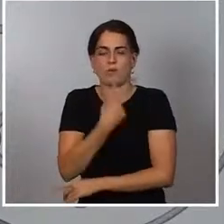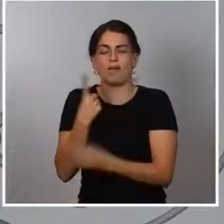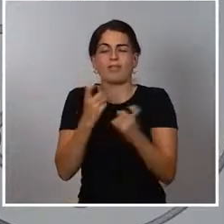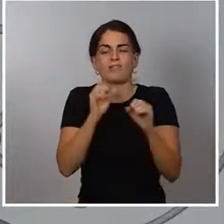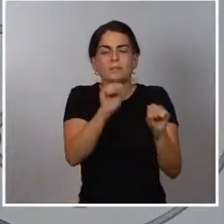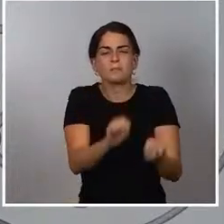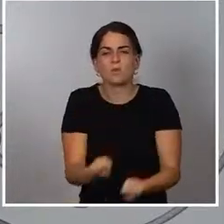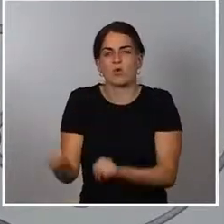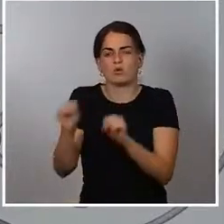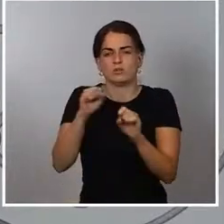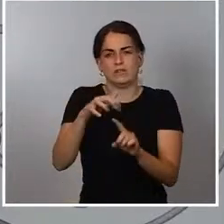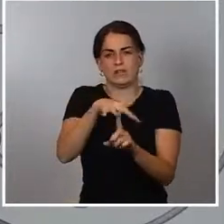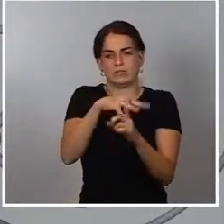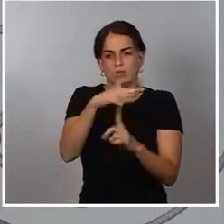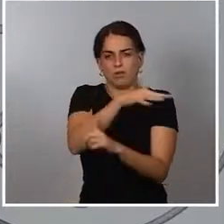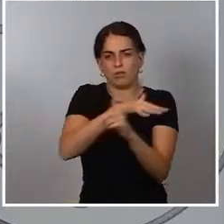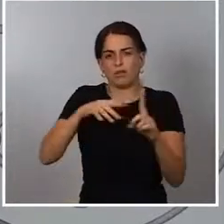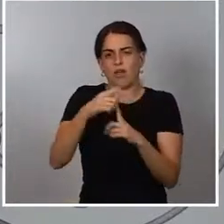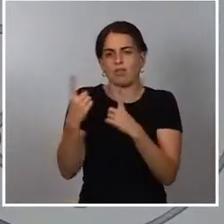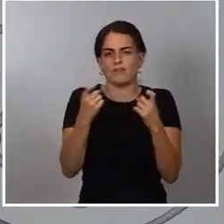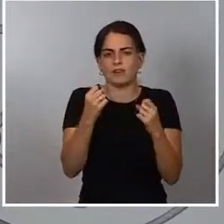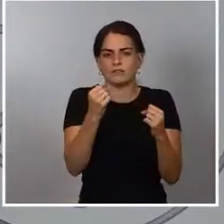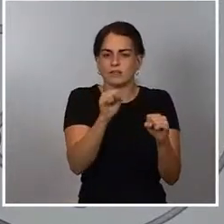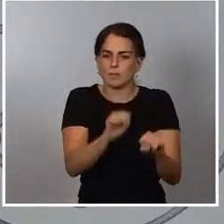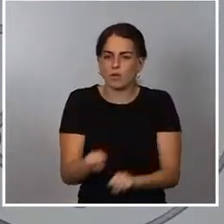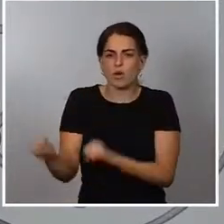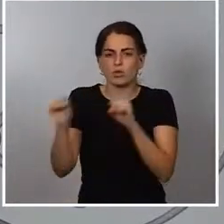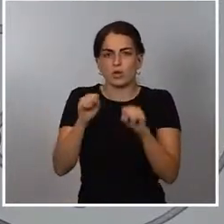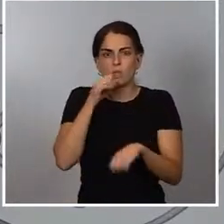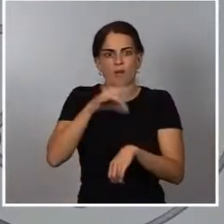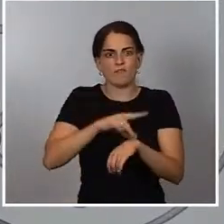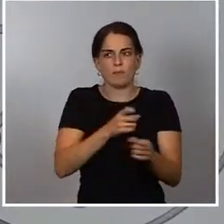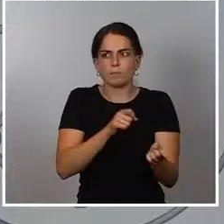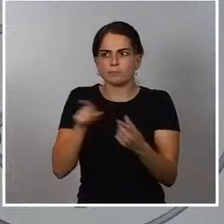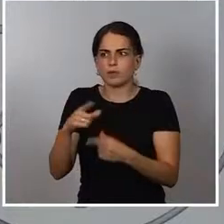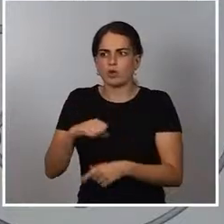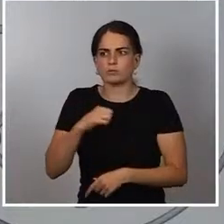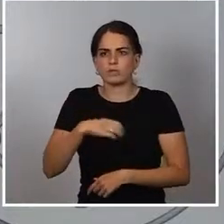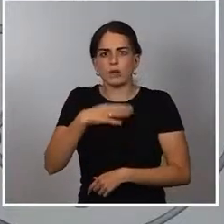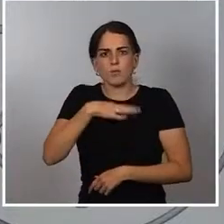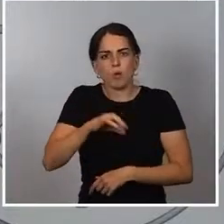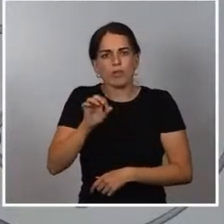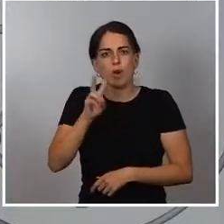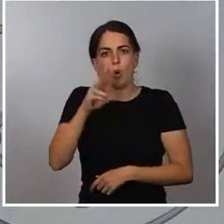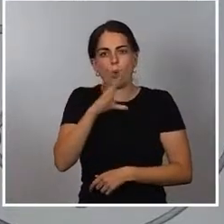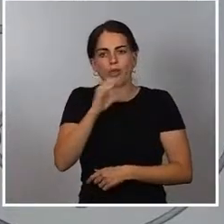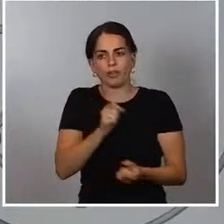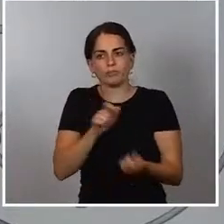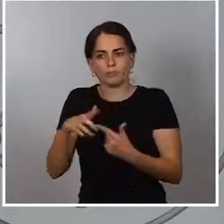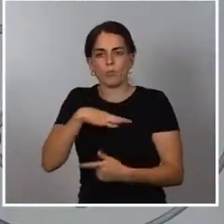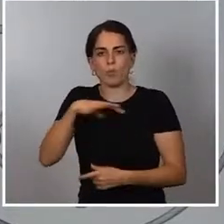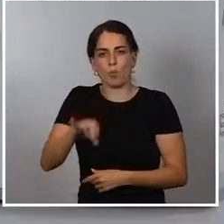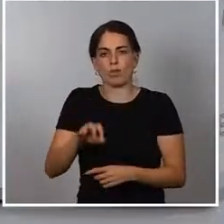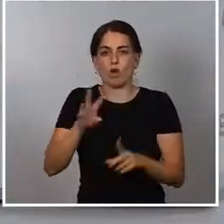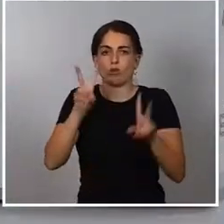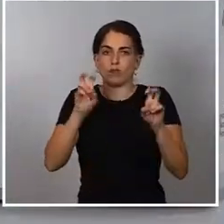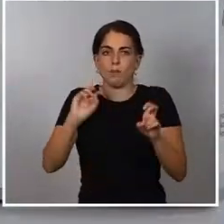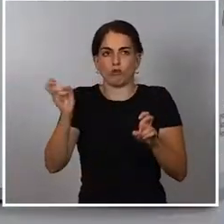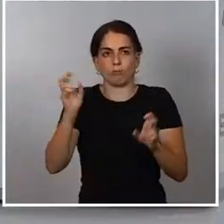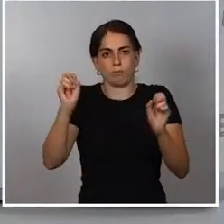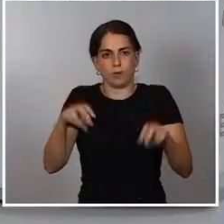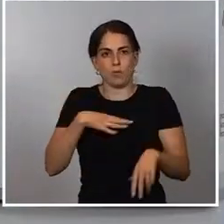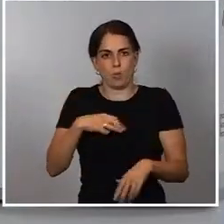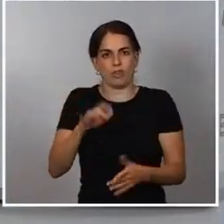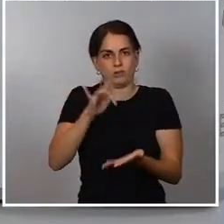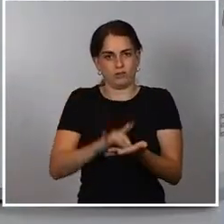está exento de que pueda enfermar de que pueda ir a un hospital o terminar en un abuso en otra en otro asunto peor pues vamos a